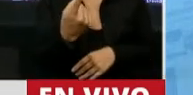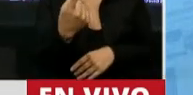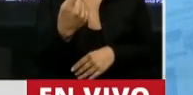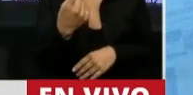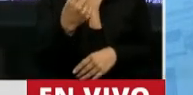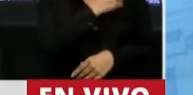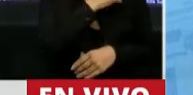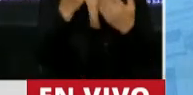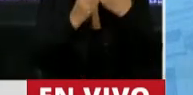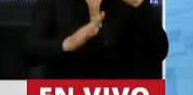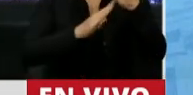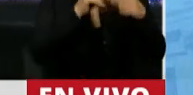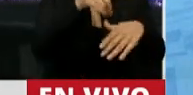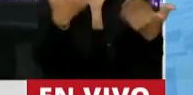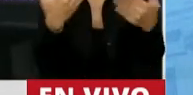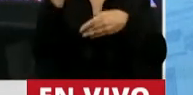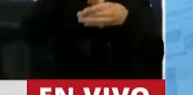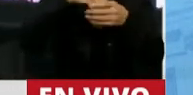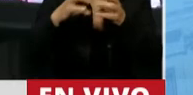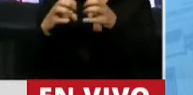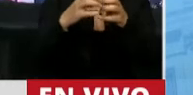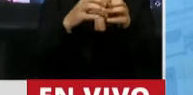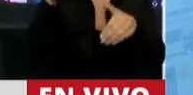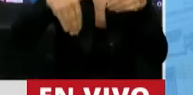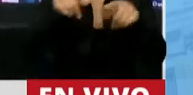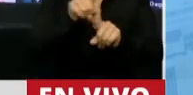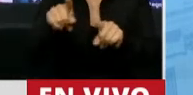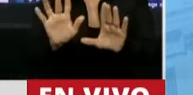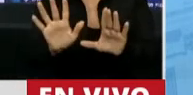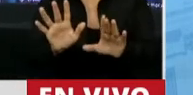de gabinete puede participar en las sesiones, por supuesto, sin votar.